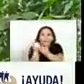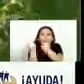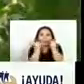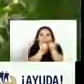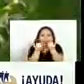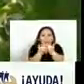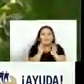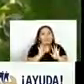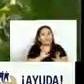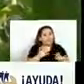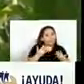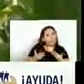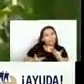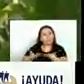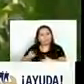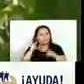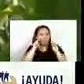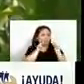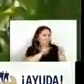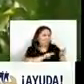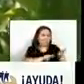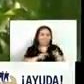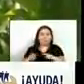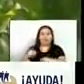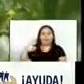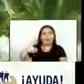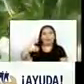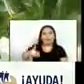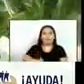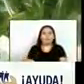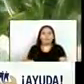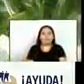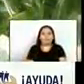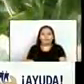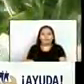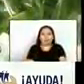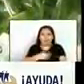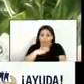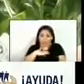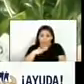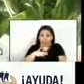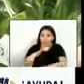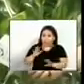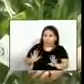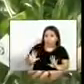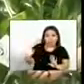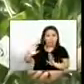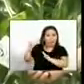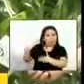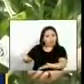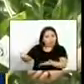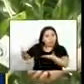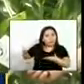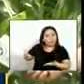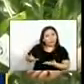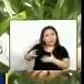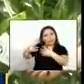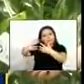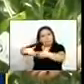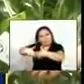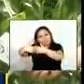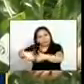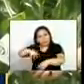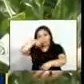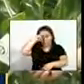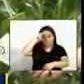aunque el panorama no es nada alentador para los próximos años. Con el hecho de tener menos apoyo a lo que es la producción en